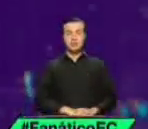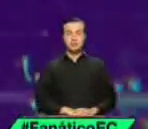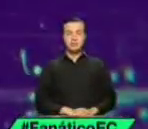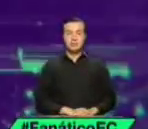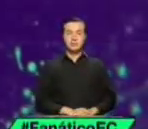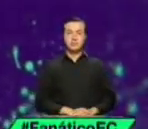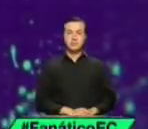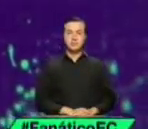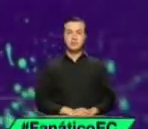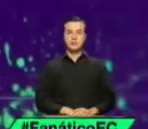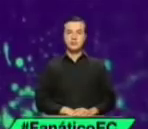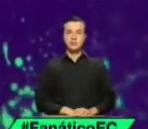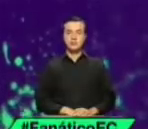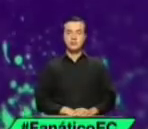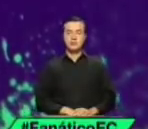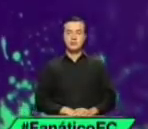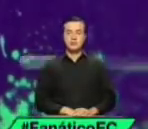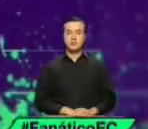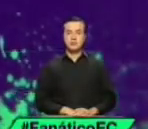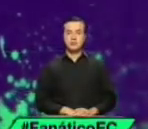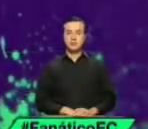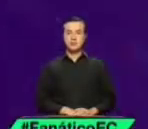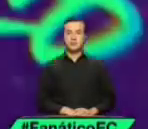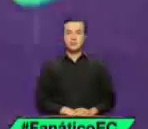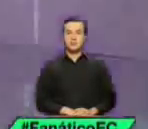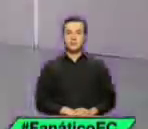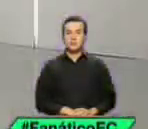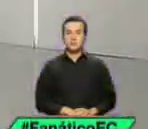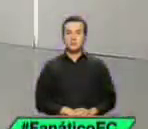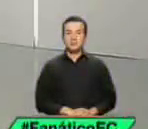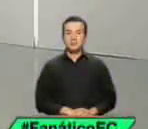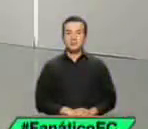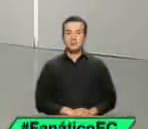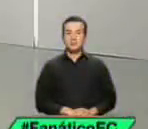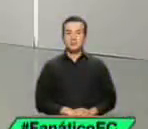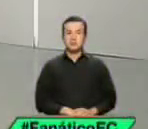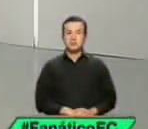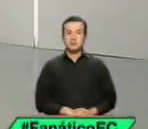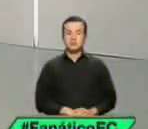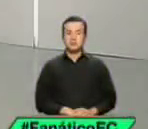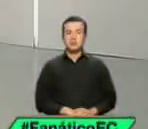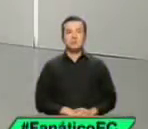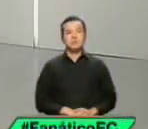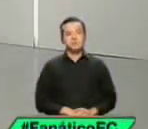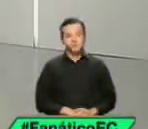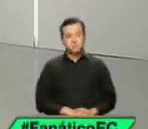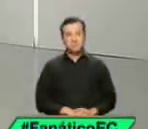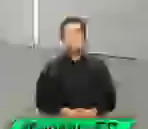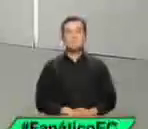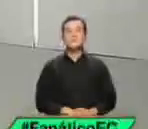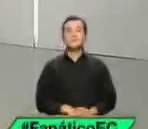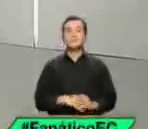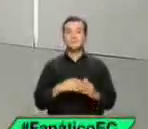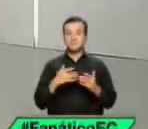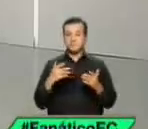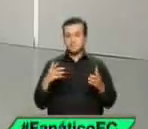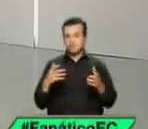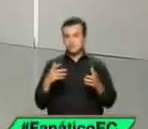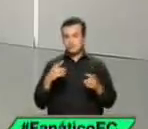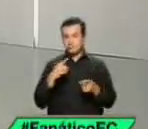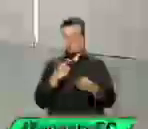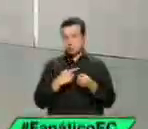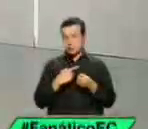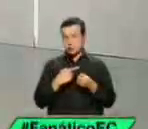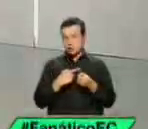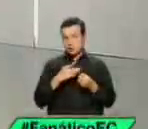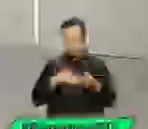You stay away so long. Retornamos al tema local, porque decíamos que uno